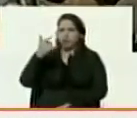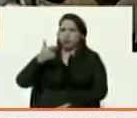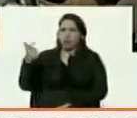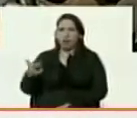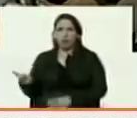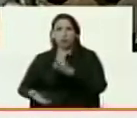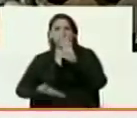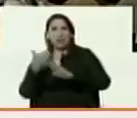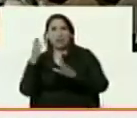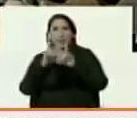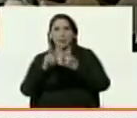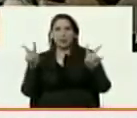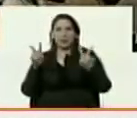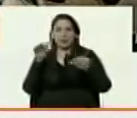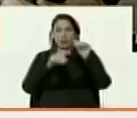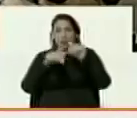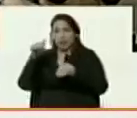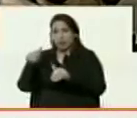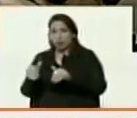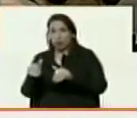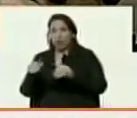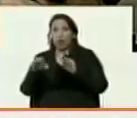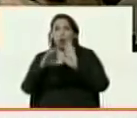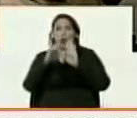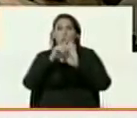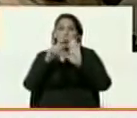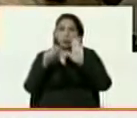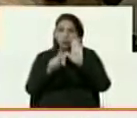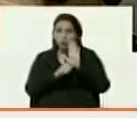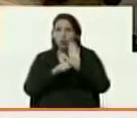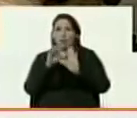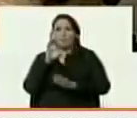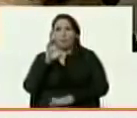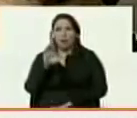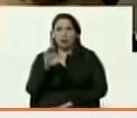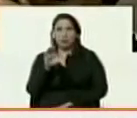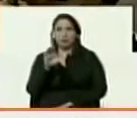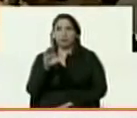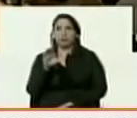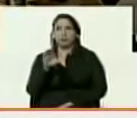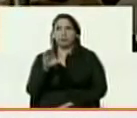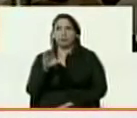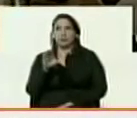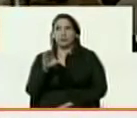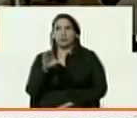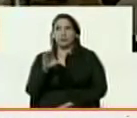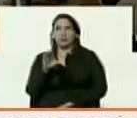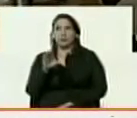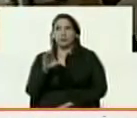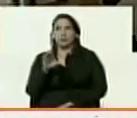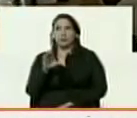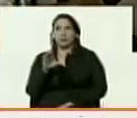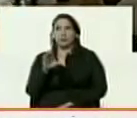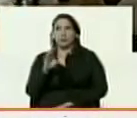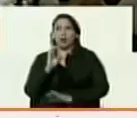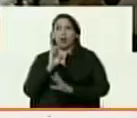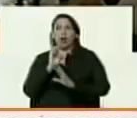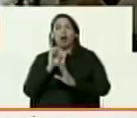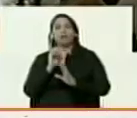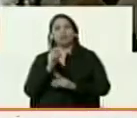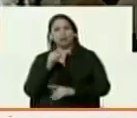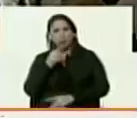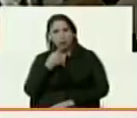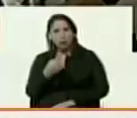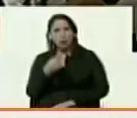salida pacífica, electoral y constitucional al país, se contó el 20 de mayo del